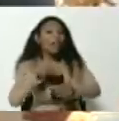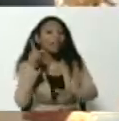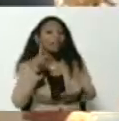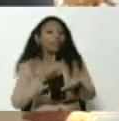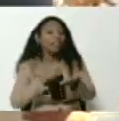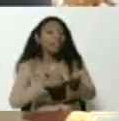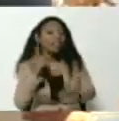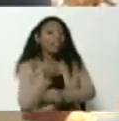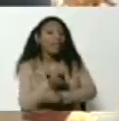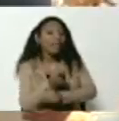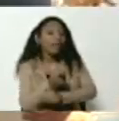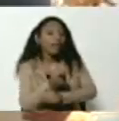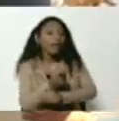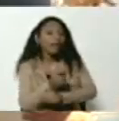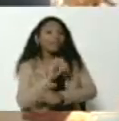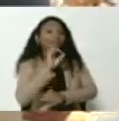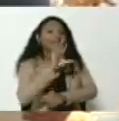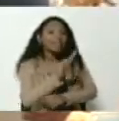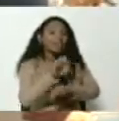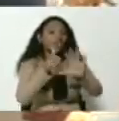Venezuela